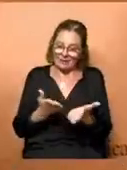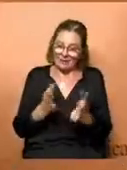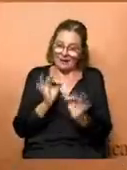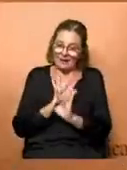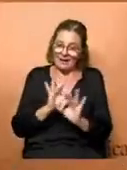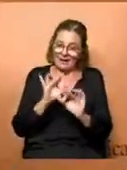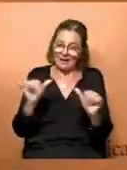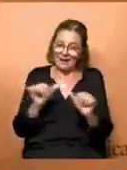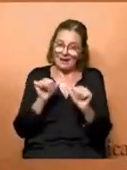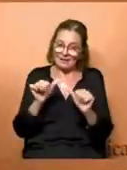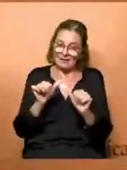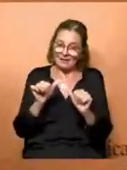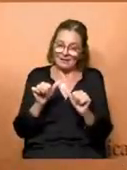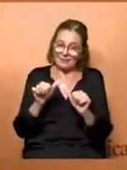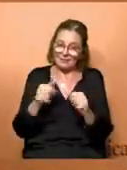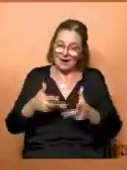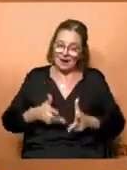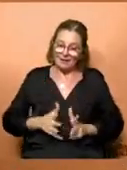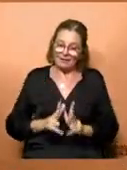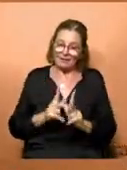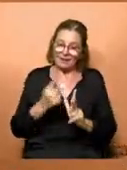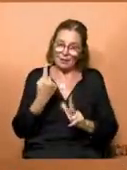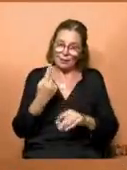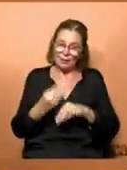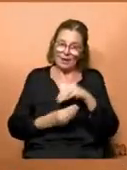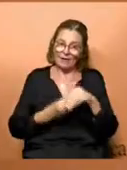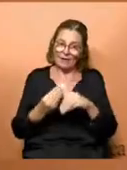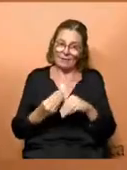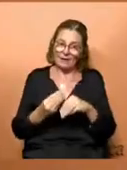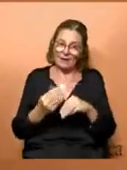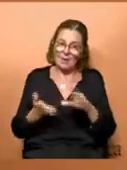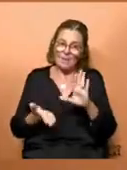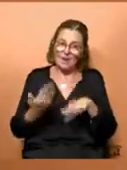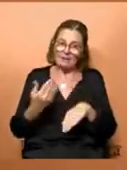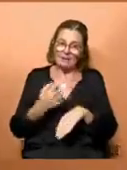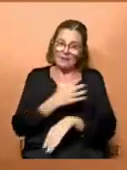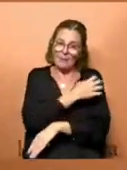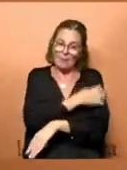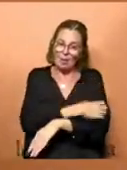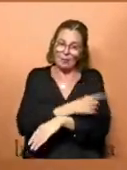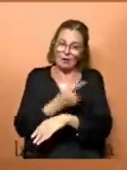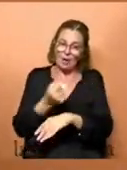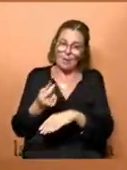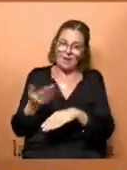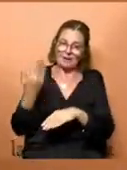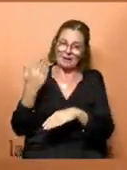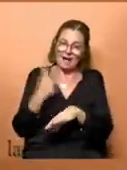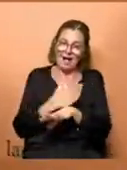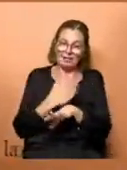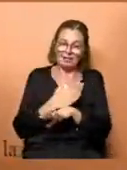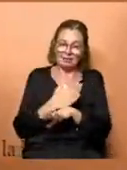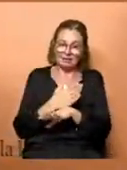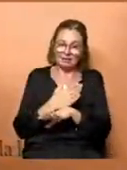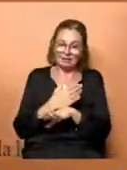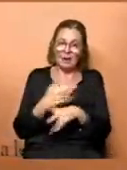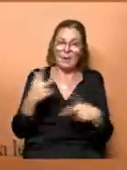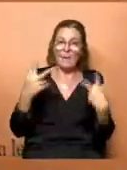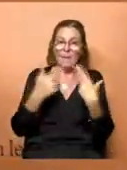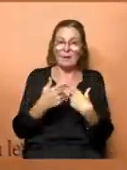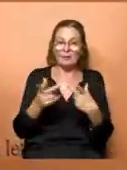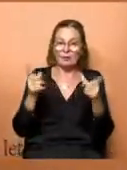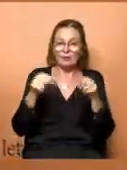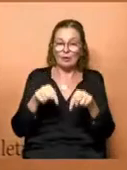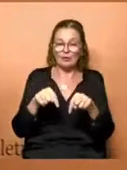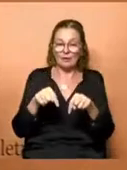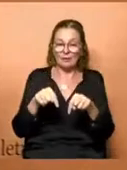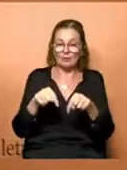hace méritos para nacer en una familia más o menos acomodada antes de existir. Hacemos una pausa y seguimos